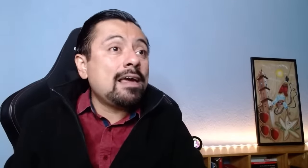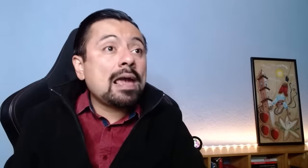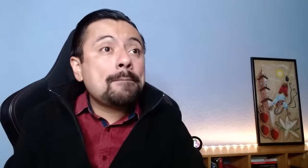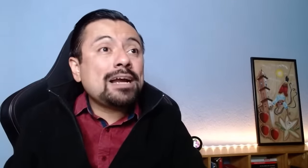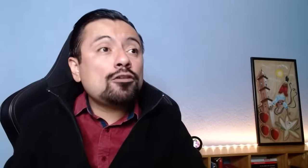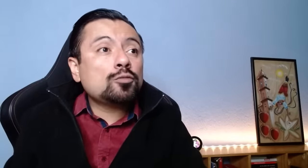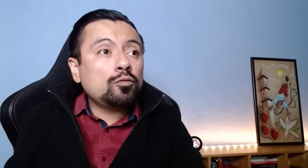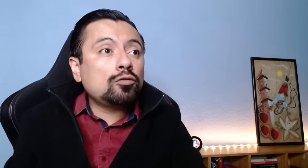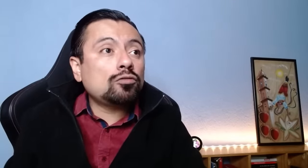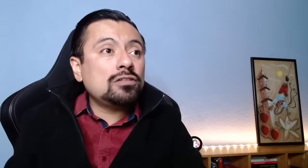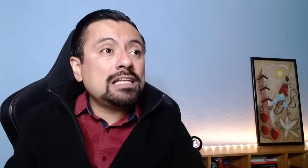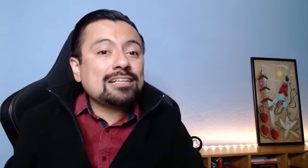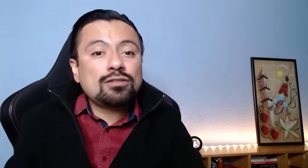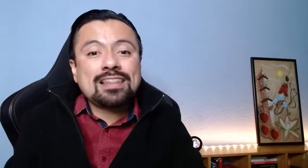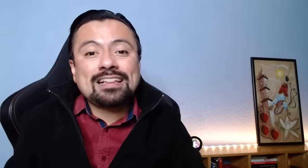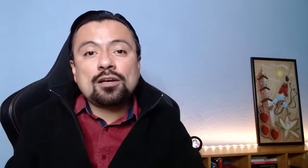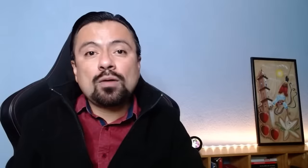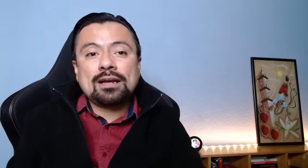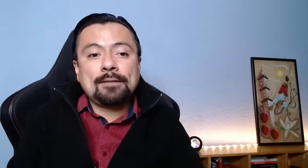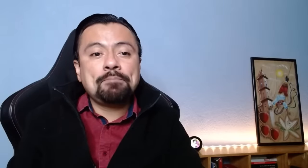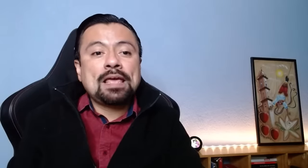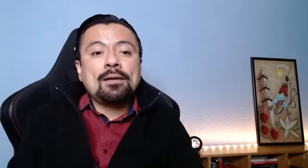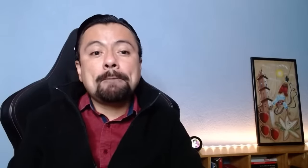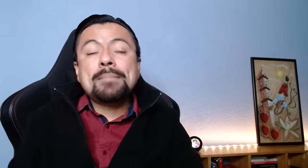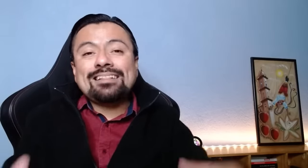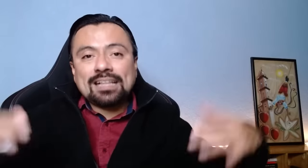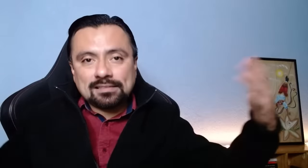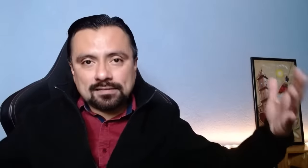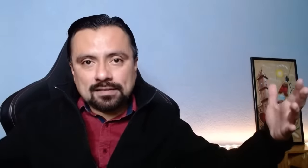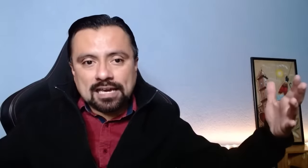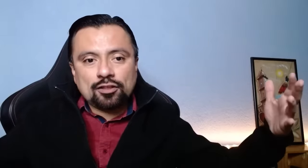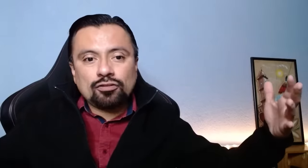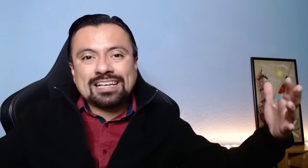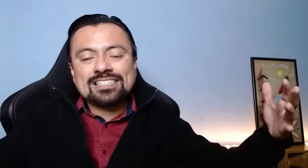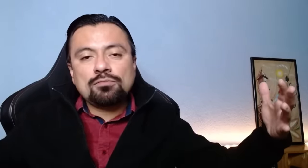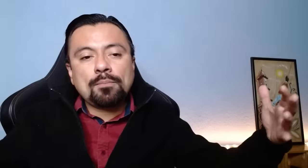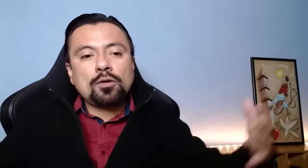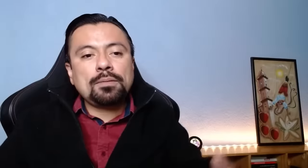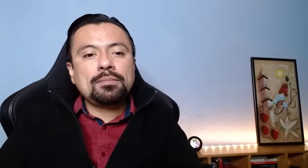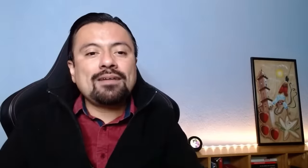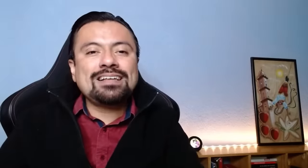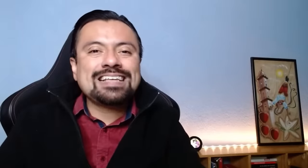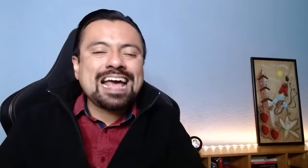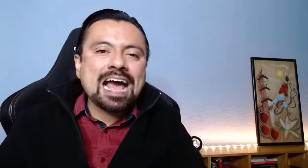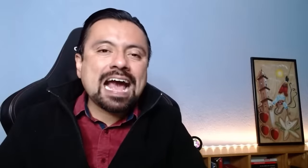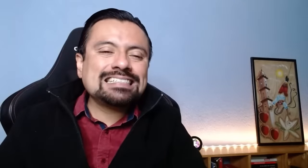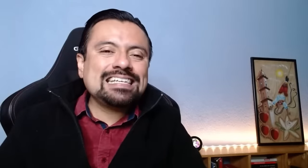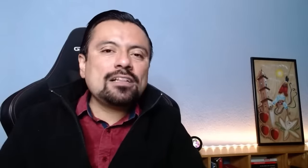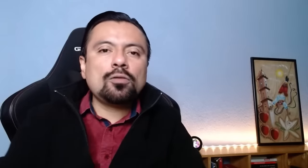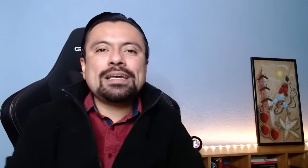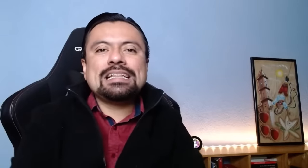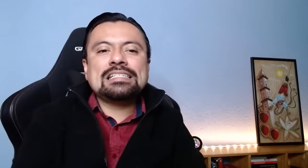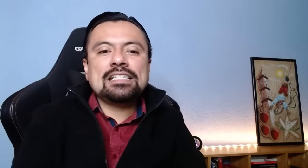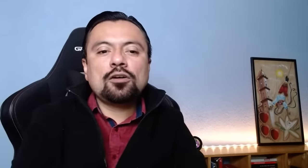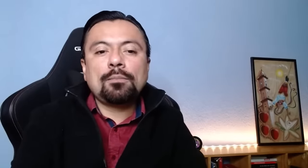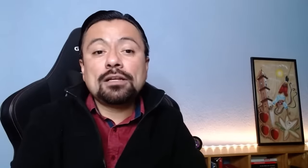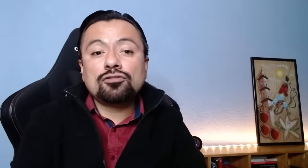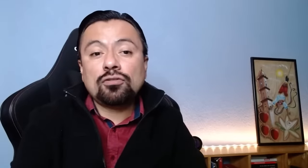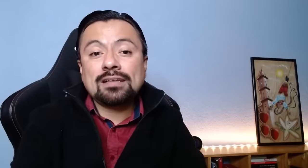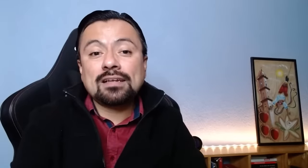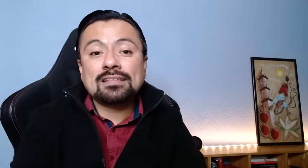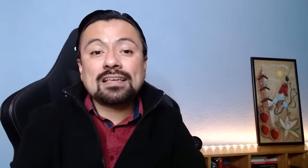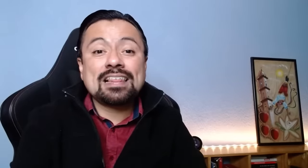colocar en varios puntos de la ciudad de Tijuana mantas en donde exhibió por primera vez a